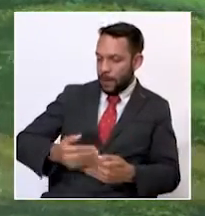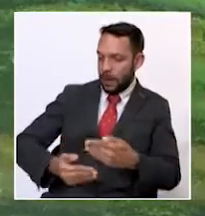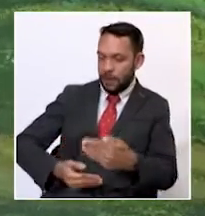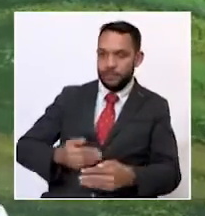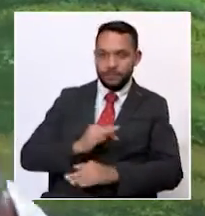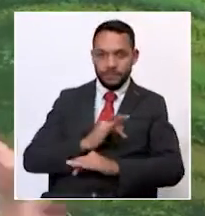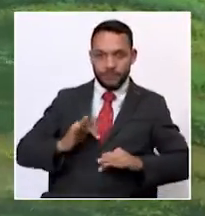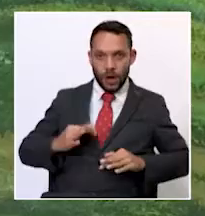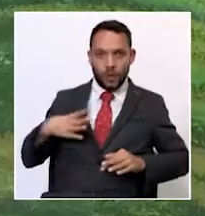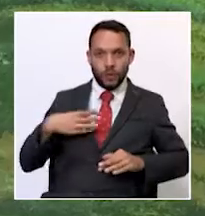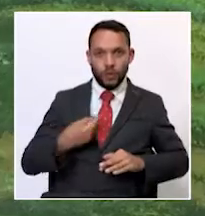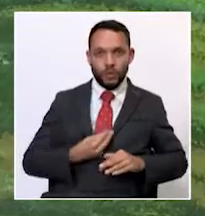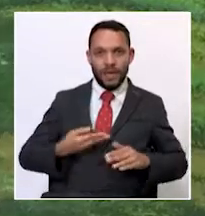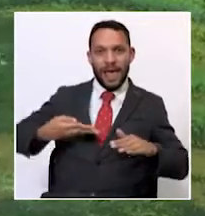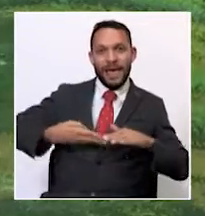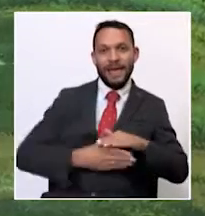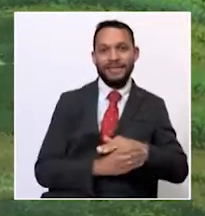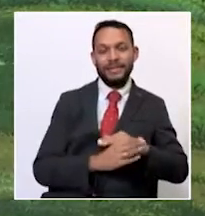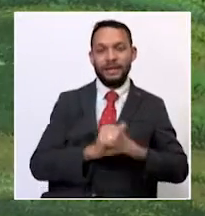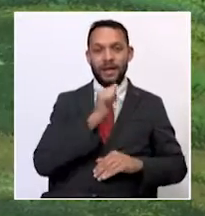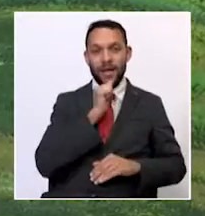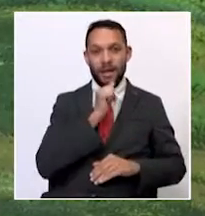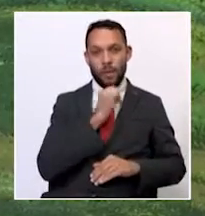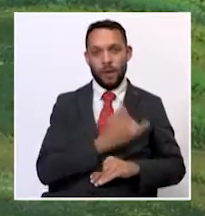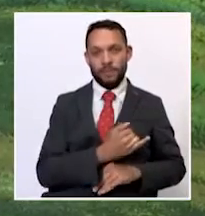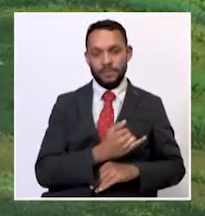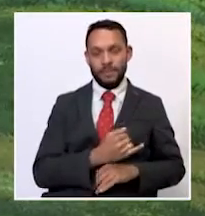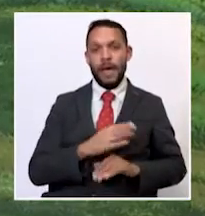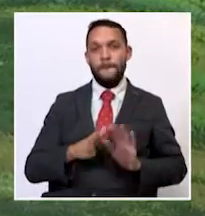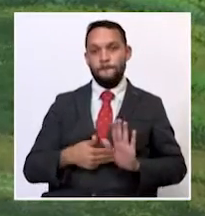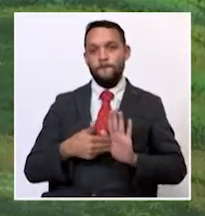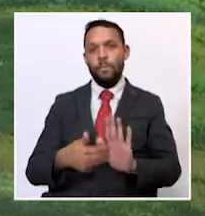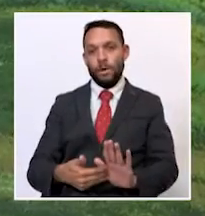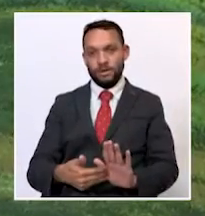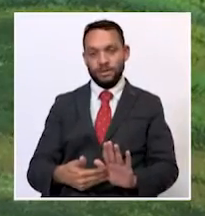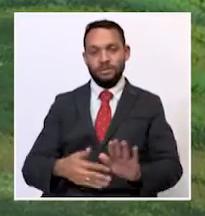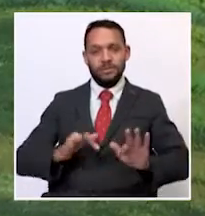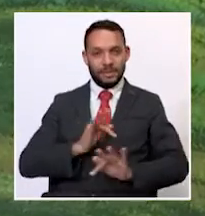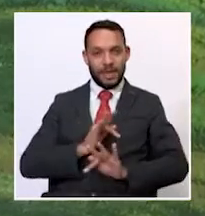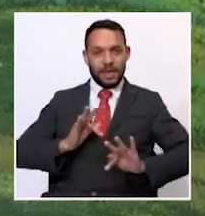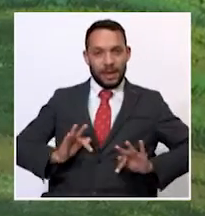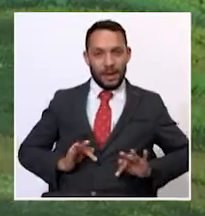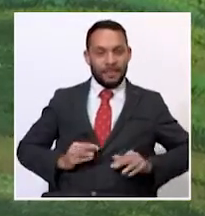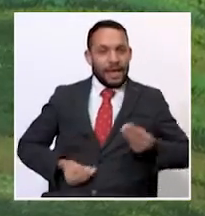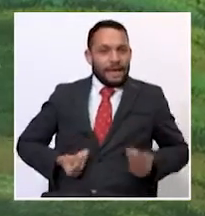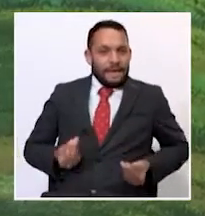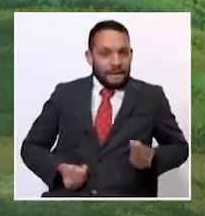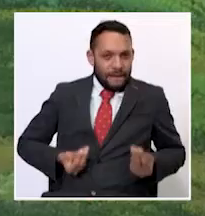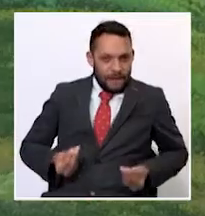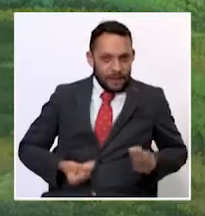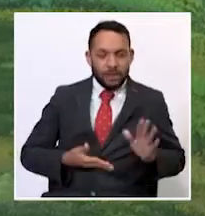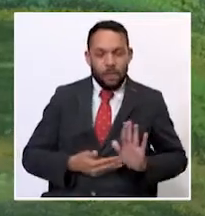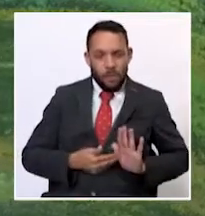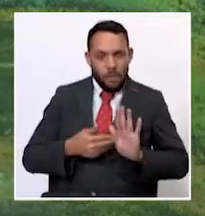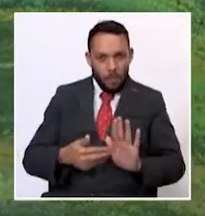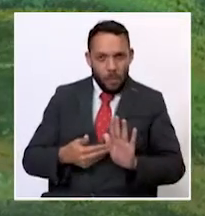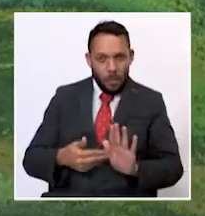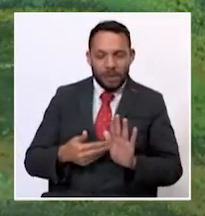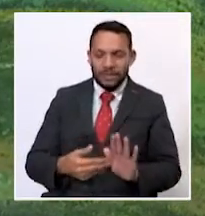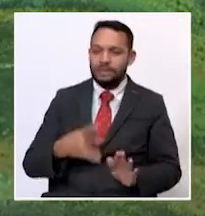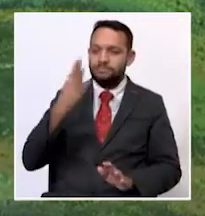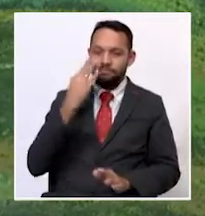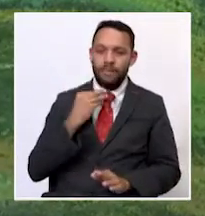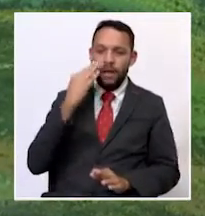piscina, vamos a hacer una serie de actividades que bien vale la pena ustedes conozcan y se den esa gran oportunidad de encontrar